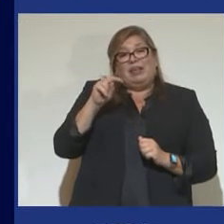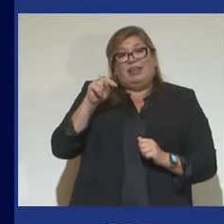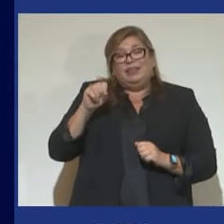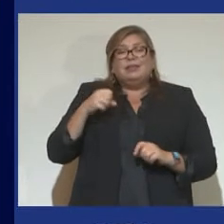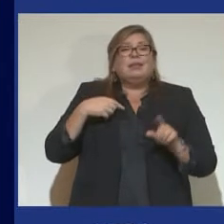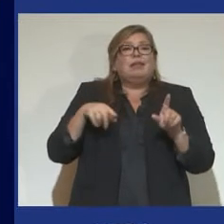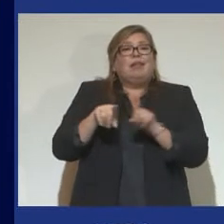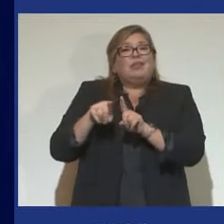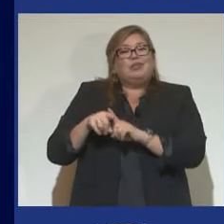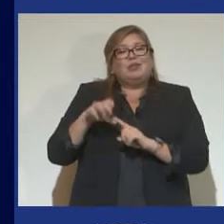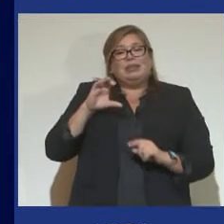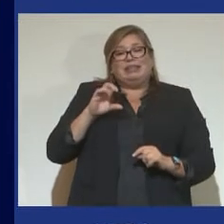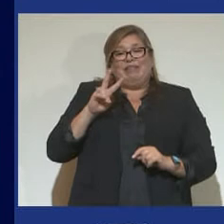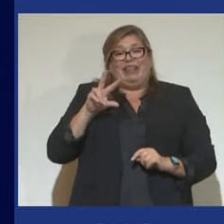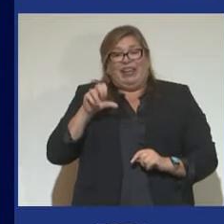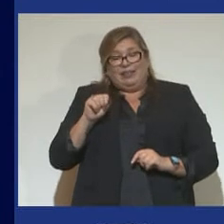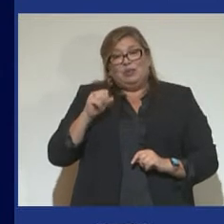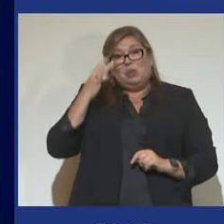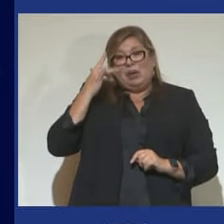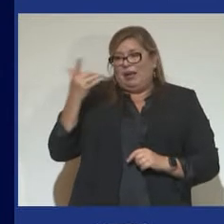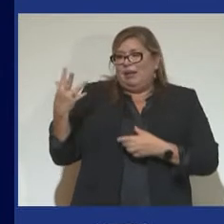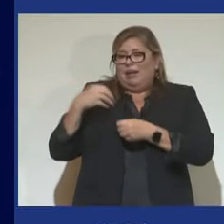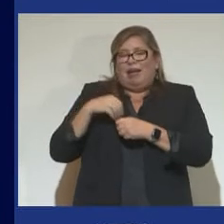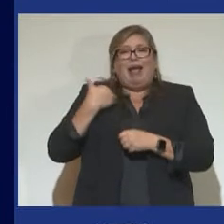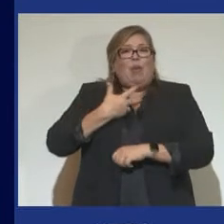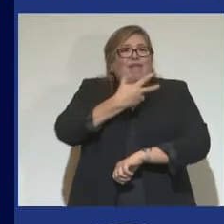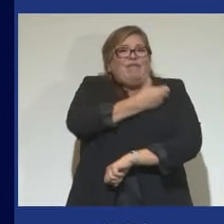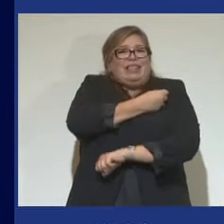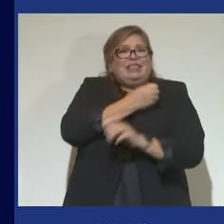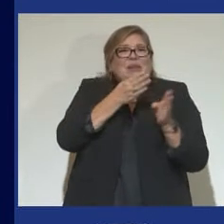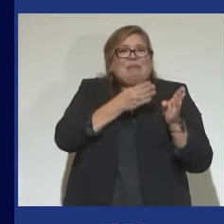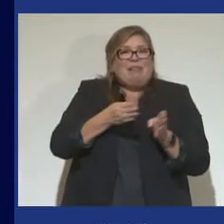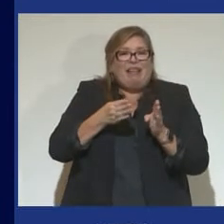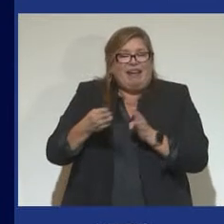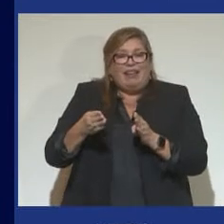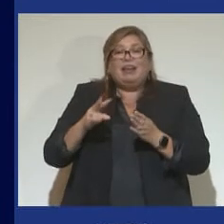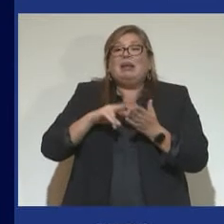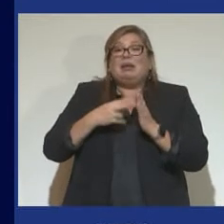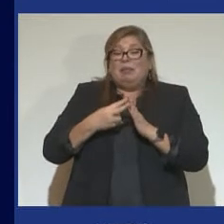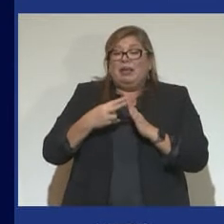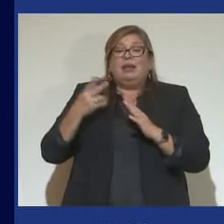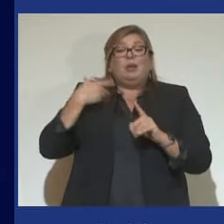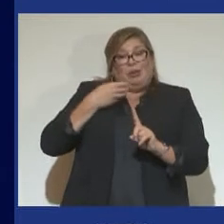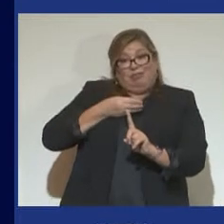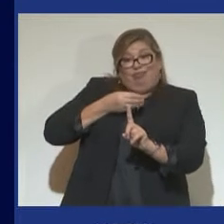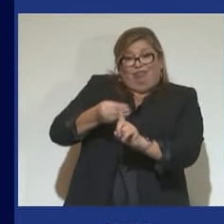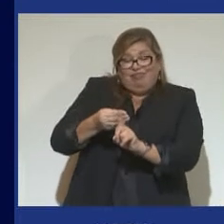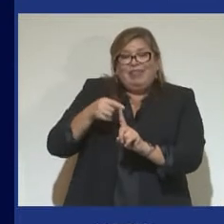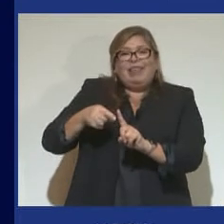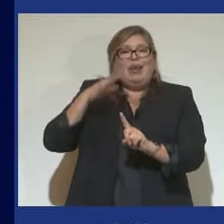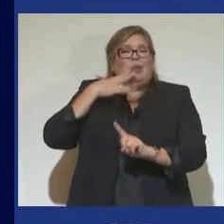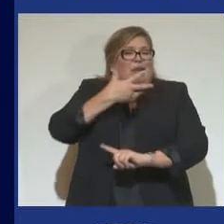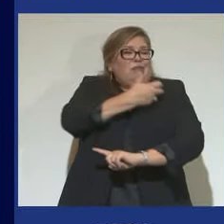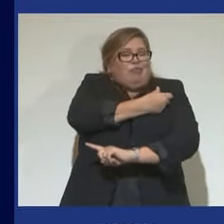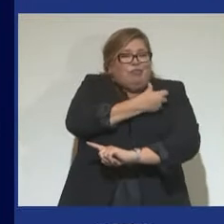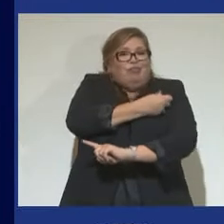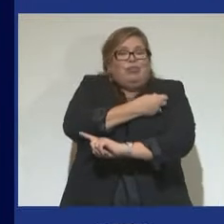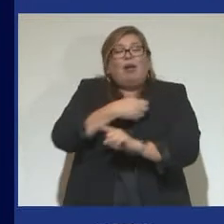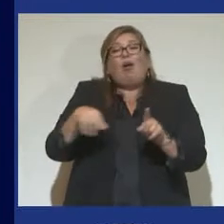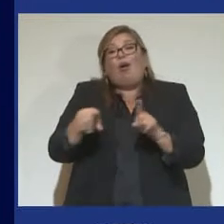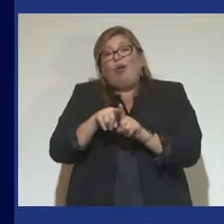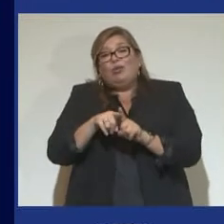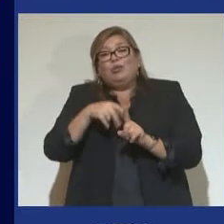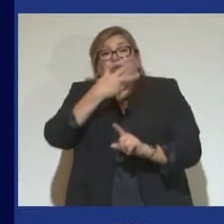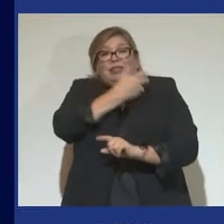por vince y si bien son parte de nuestro plan de vacunación están distribuyendo vacunas en los